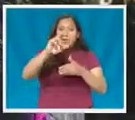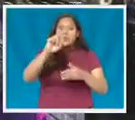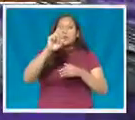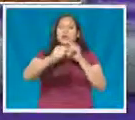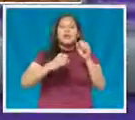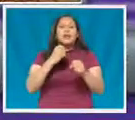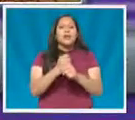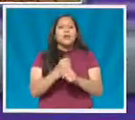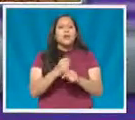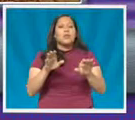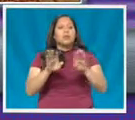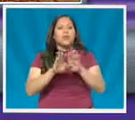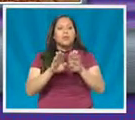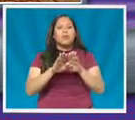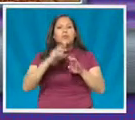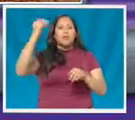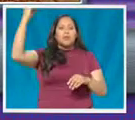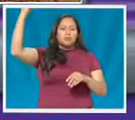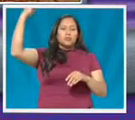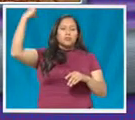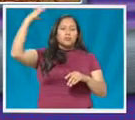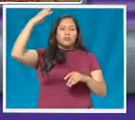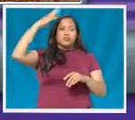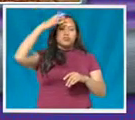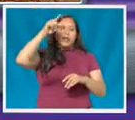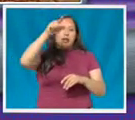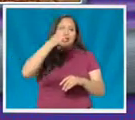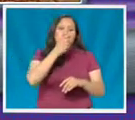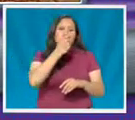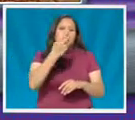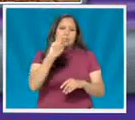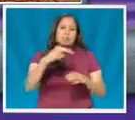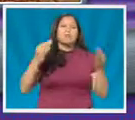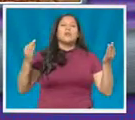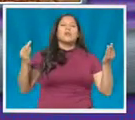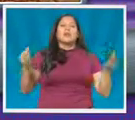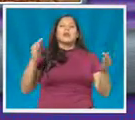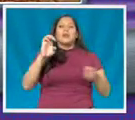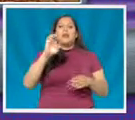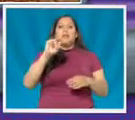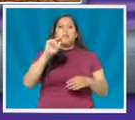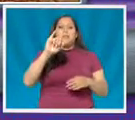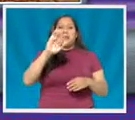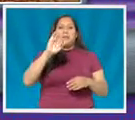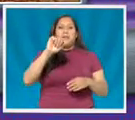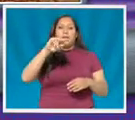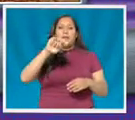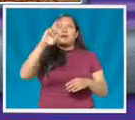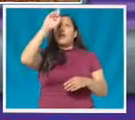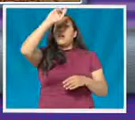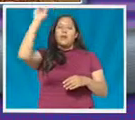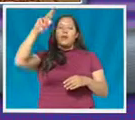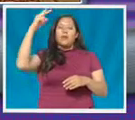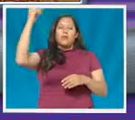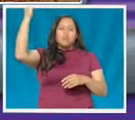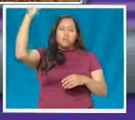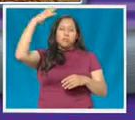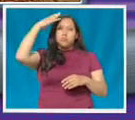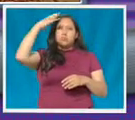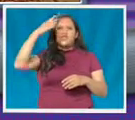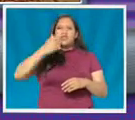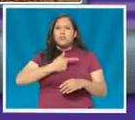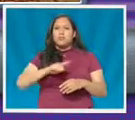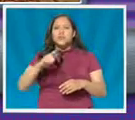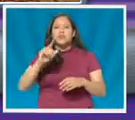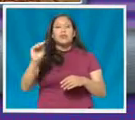una especie como de iluminación, que en Occidente llamaríamos epifanía, así como que le cayó el rayo y dijo, no, yo no quiero esto. Se va